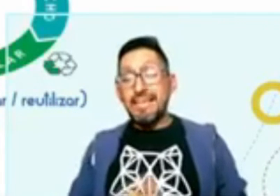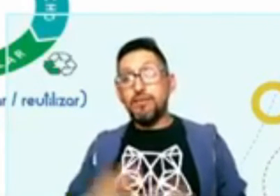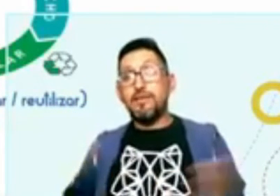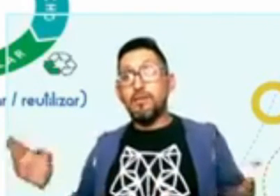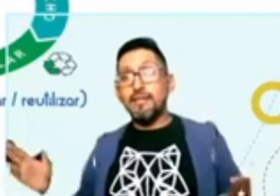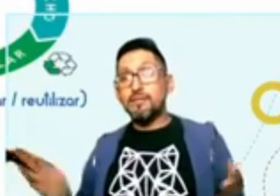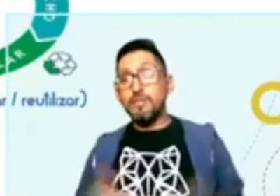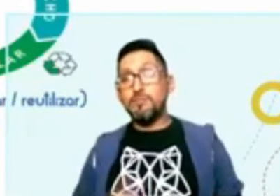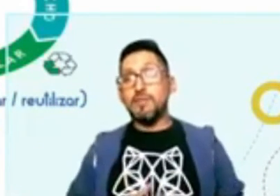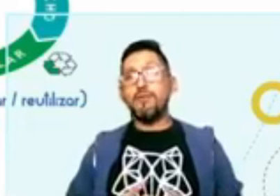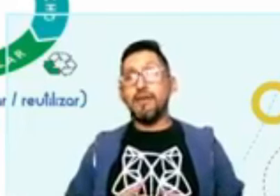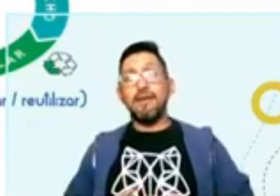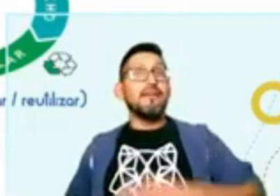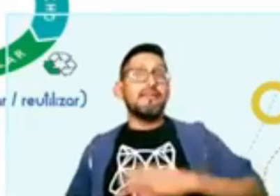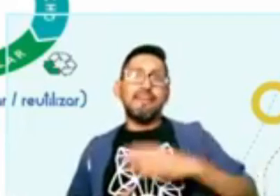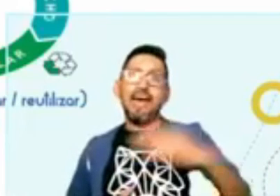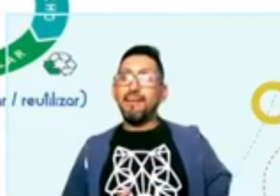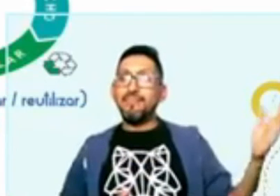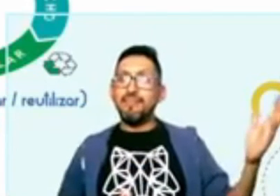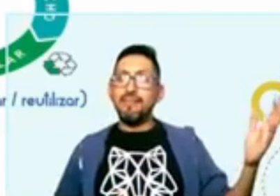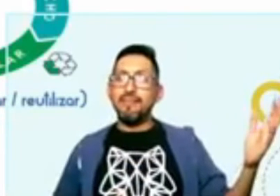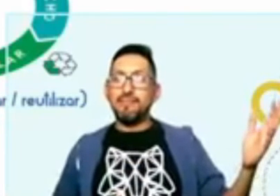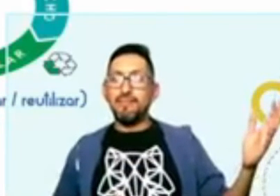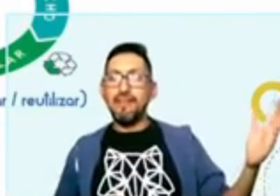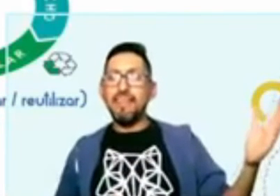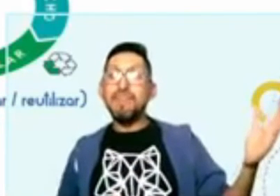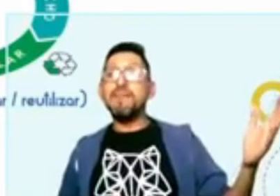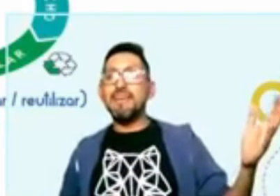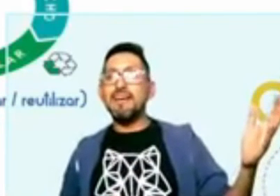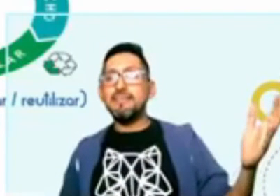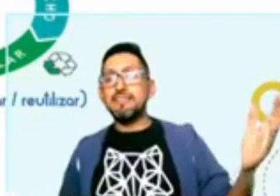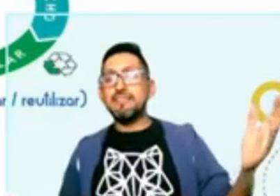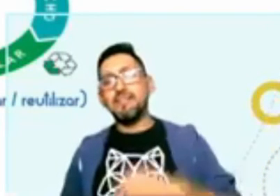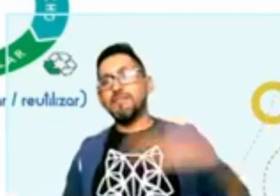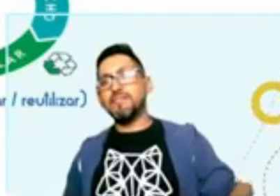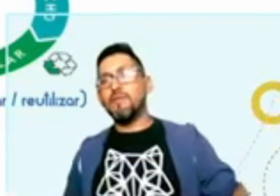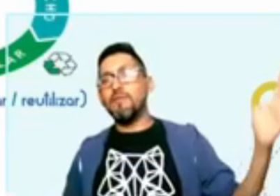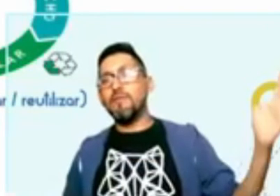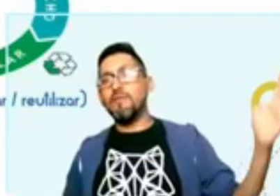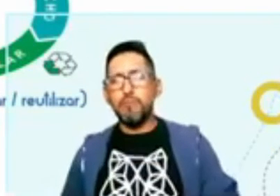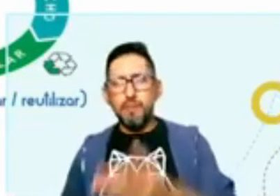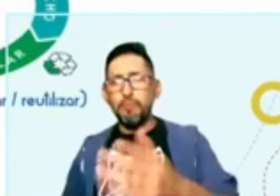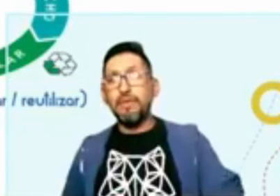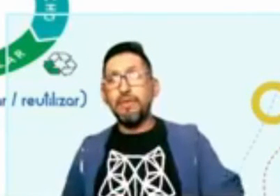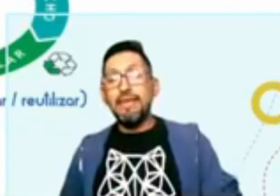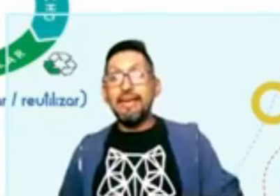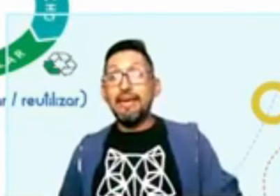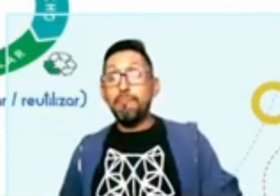porque la historia de la humanidad nos ha mostrado que ya en la Edad Media se decía, no, pues esto no va a funcionar. Por